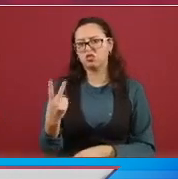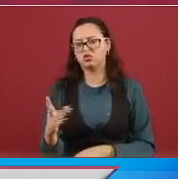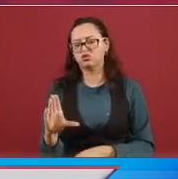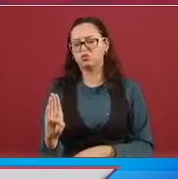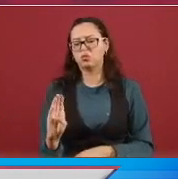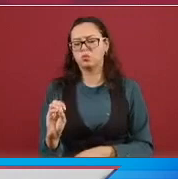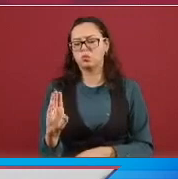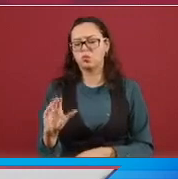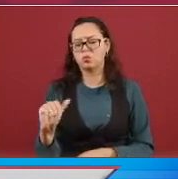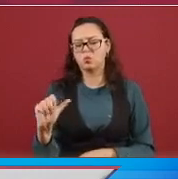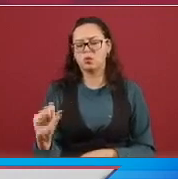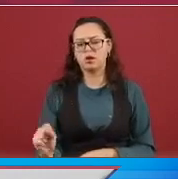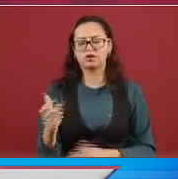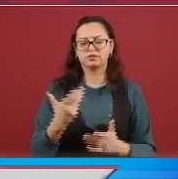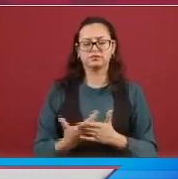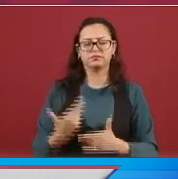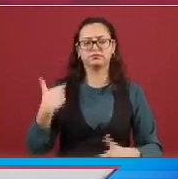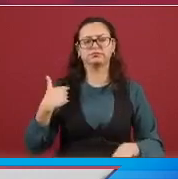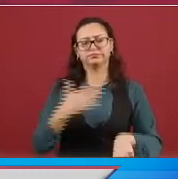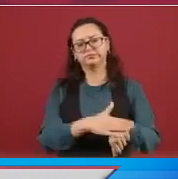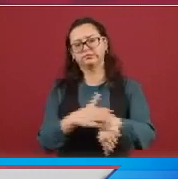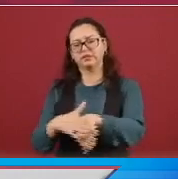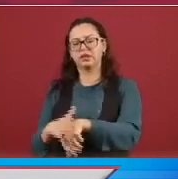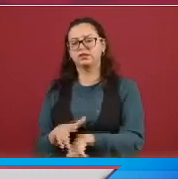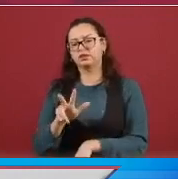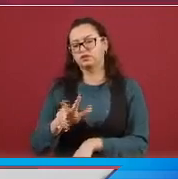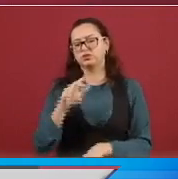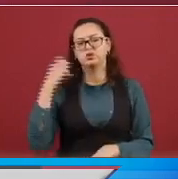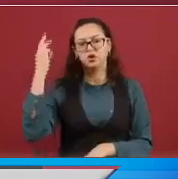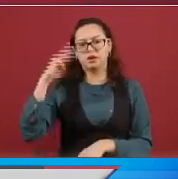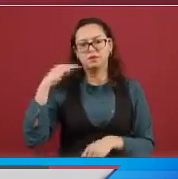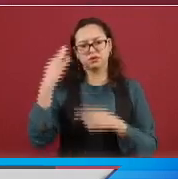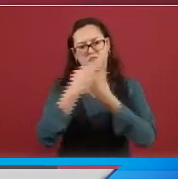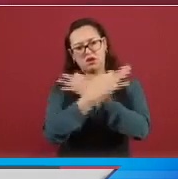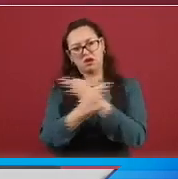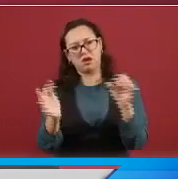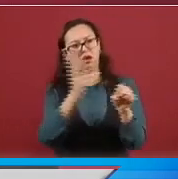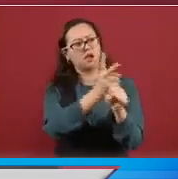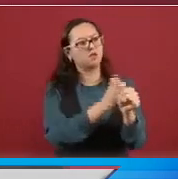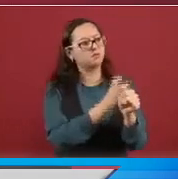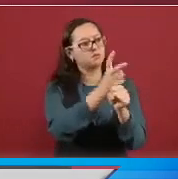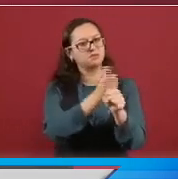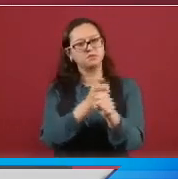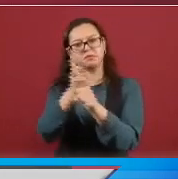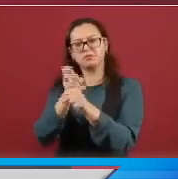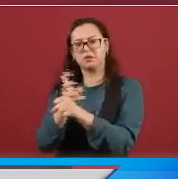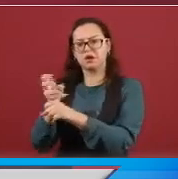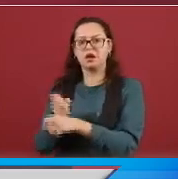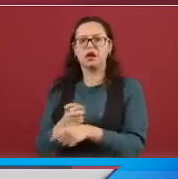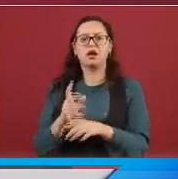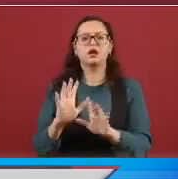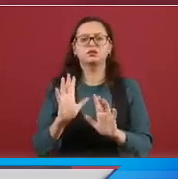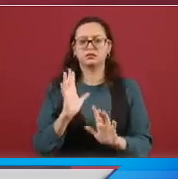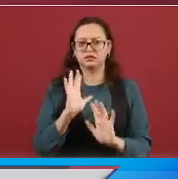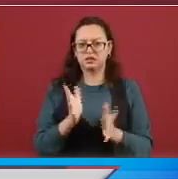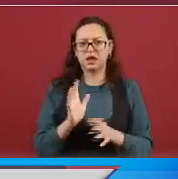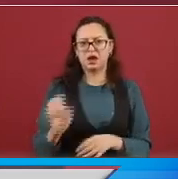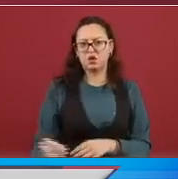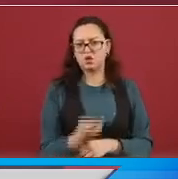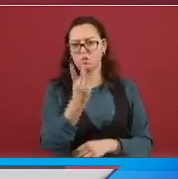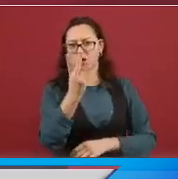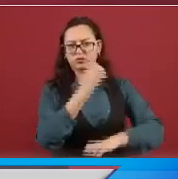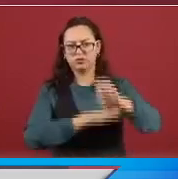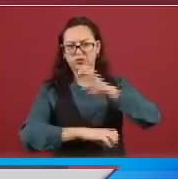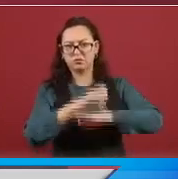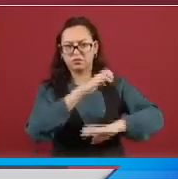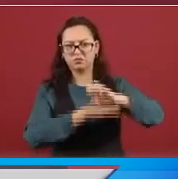la invitación a 4 empresas. Ya expresaron interés en participar en esta licitación y enviarán sus propuestas antes del 18 de abril.